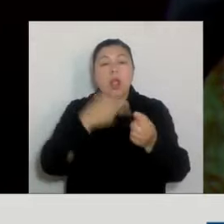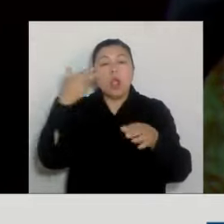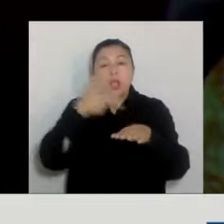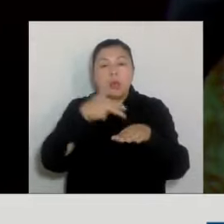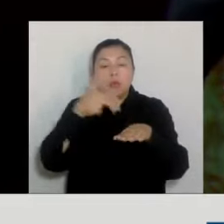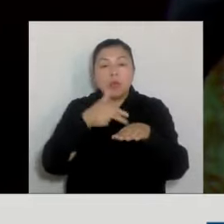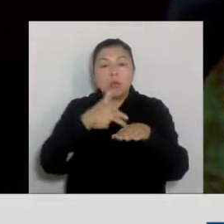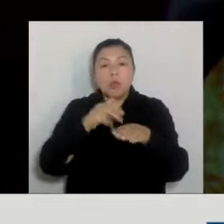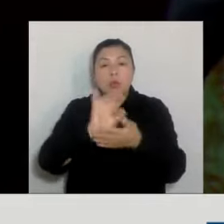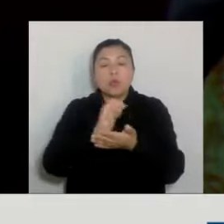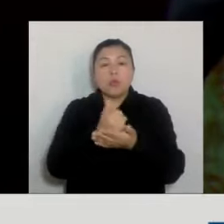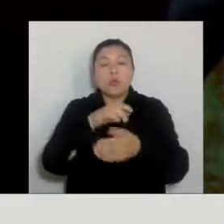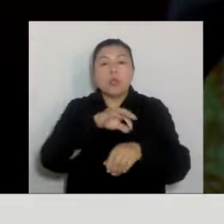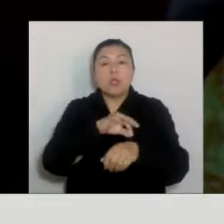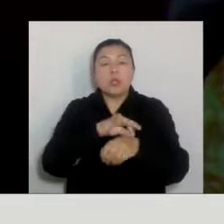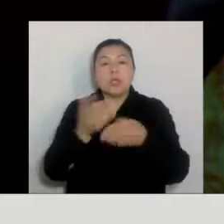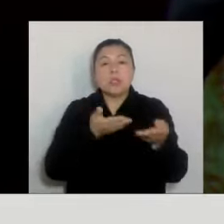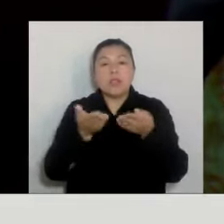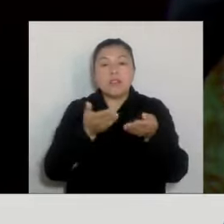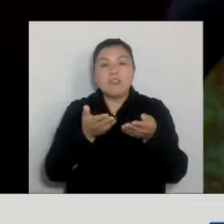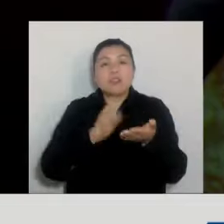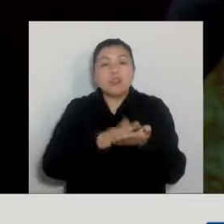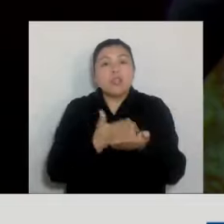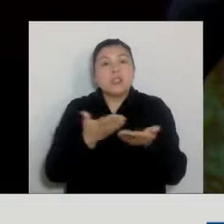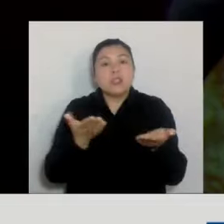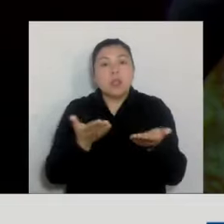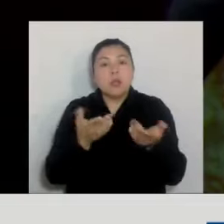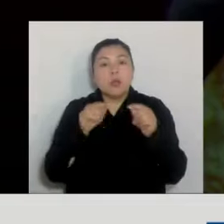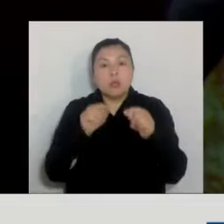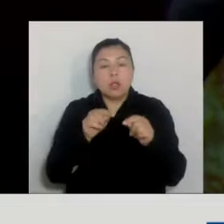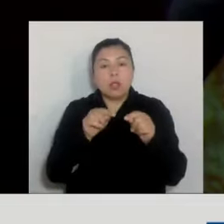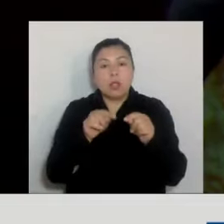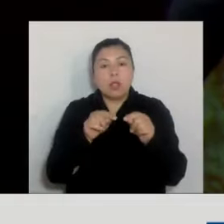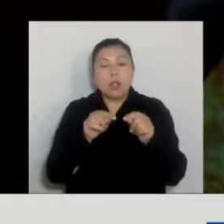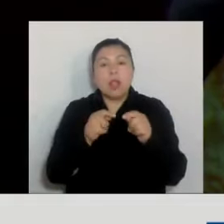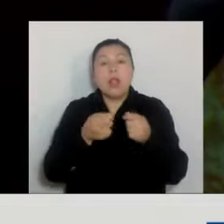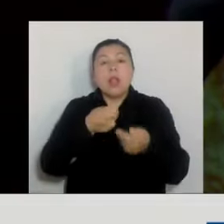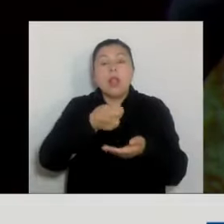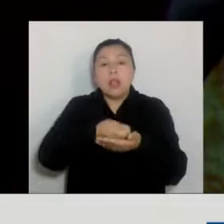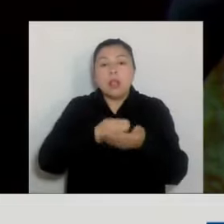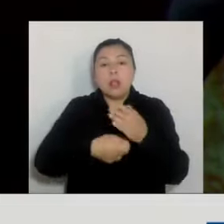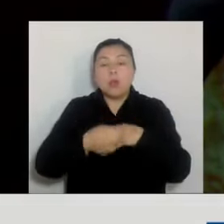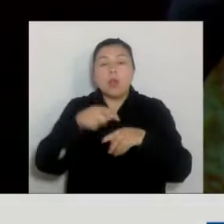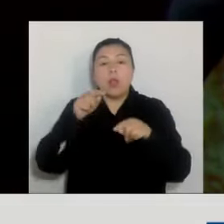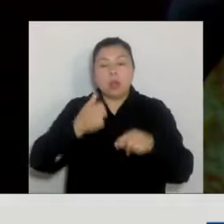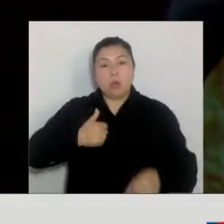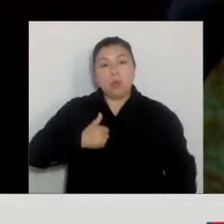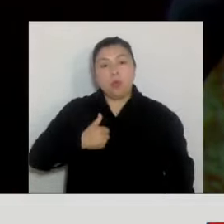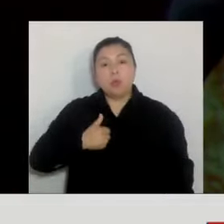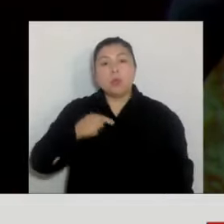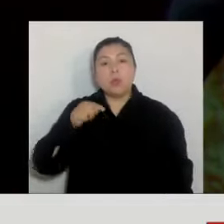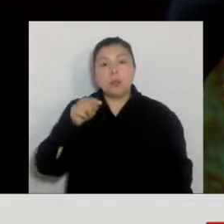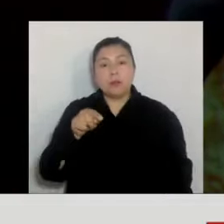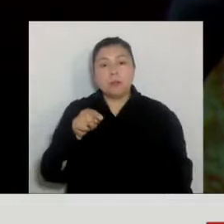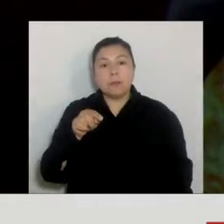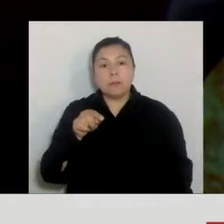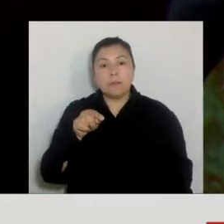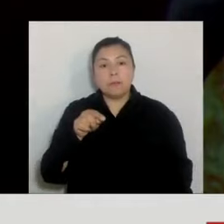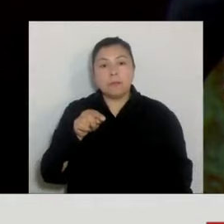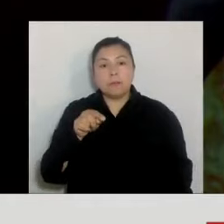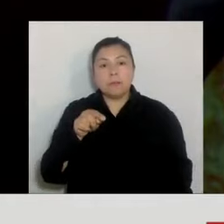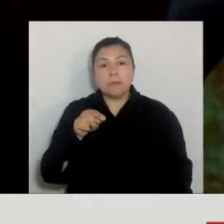superintendencia de servicios sanitarios y el servicio nacional del consumidor en el cumplimiento de sus normativas sectoriales la